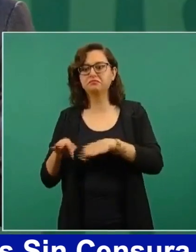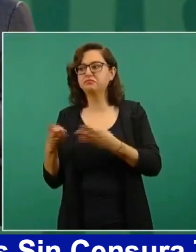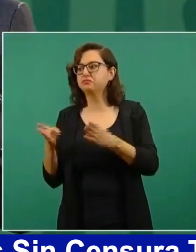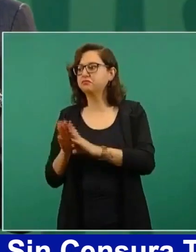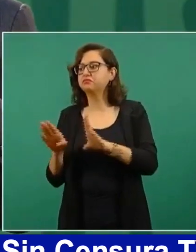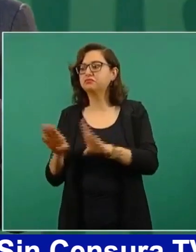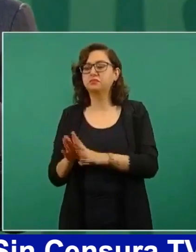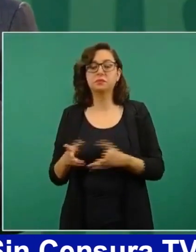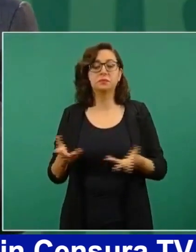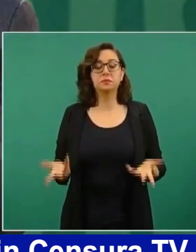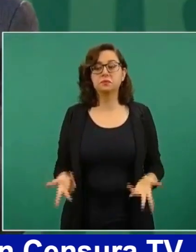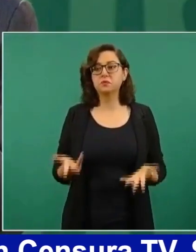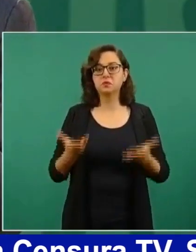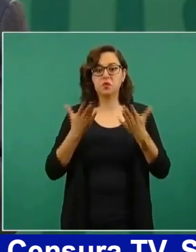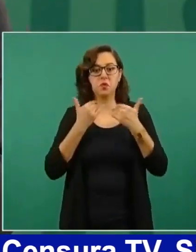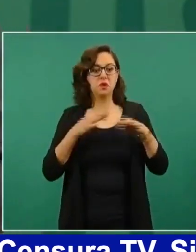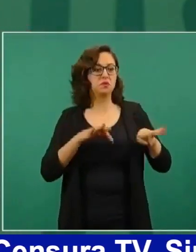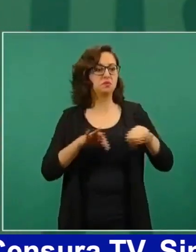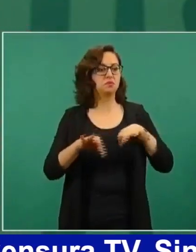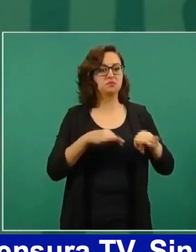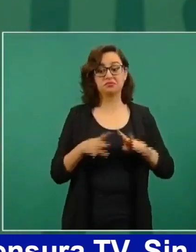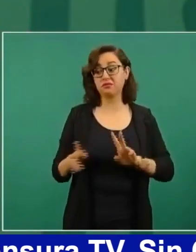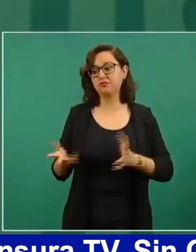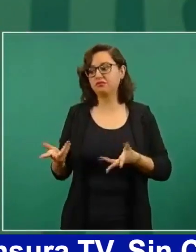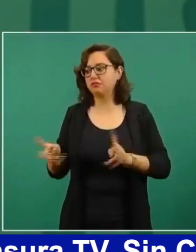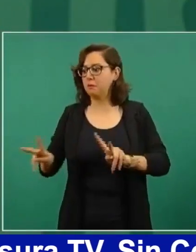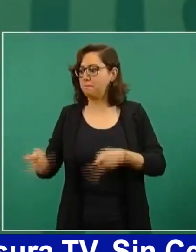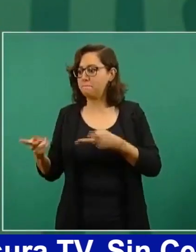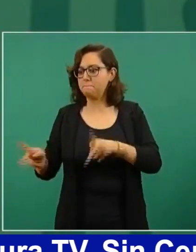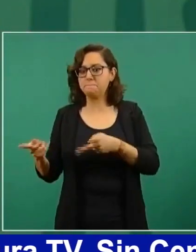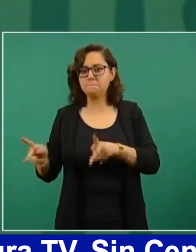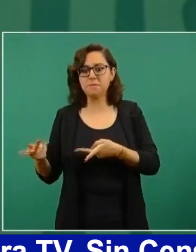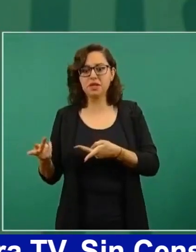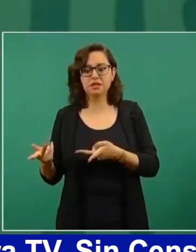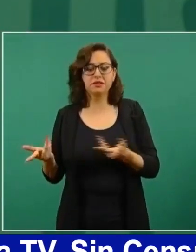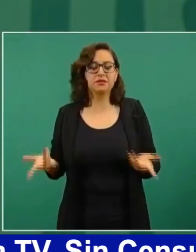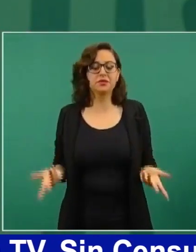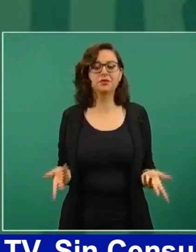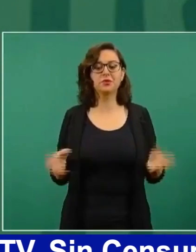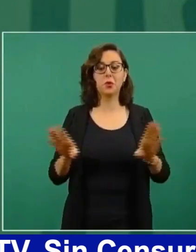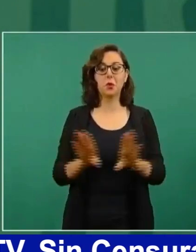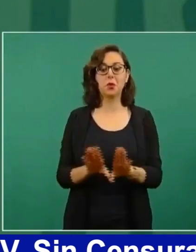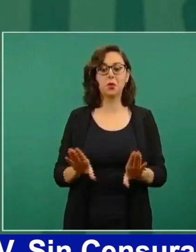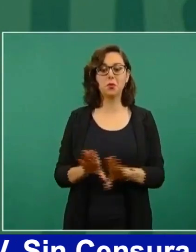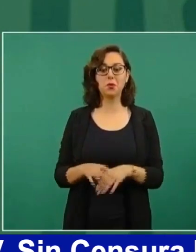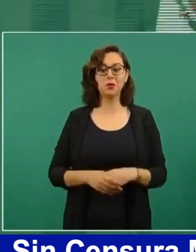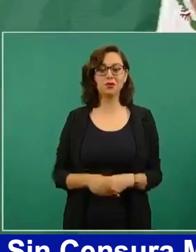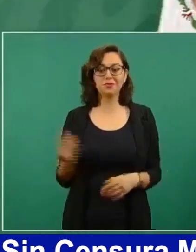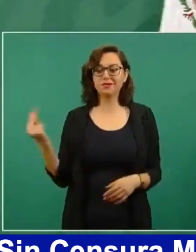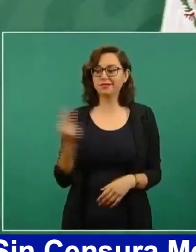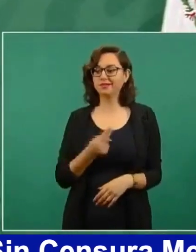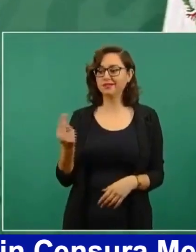porque es como una válvula de escape. Si no hay crecimiento económico y solo